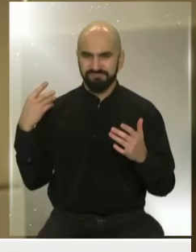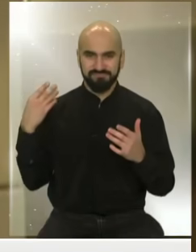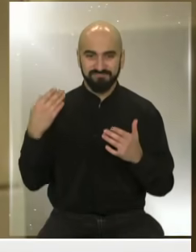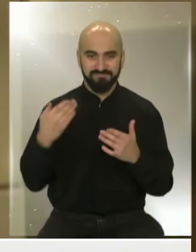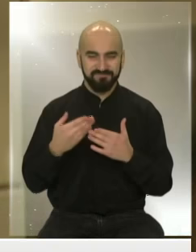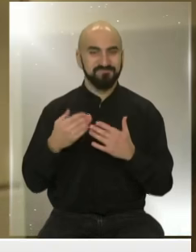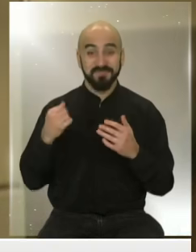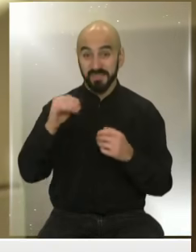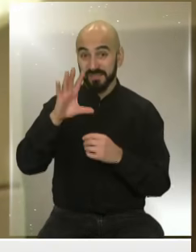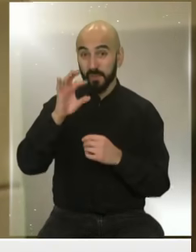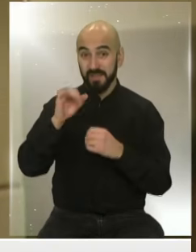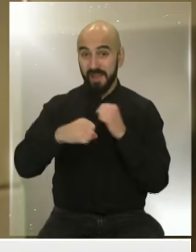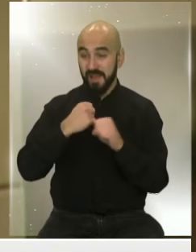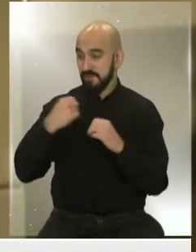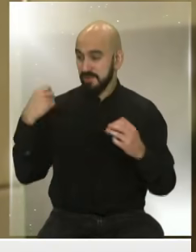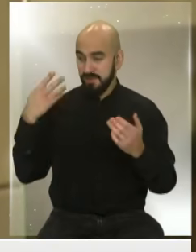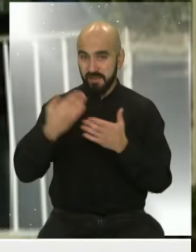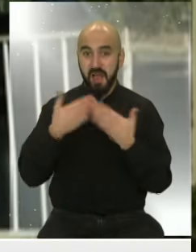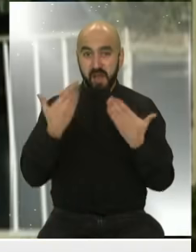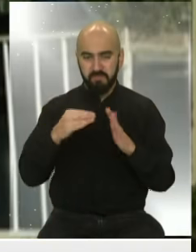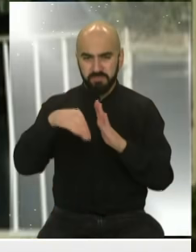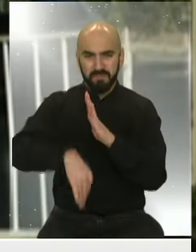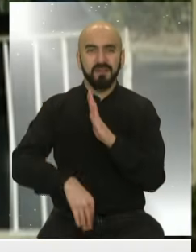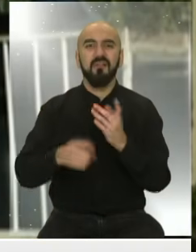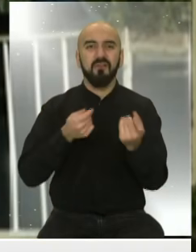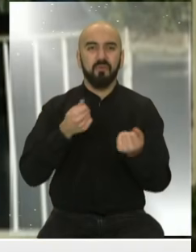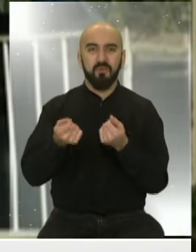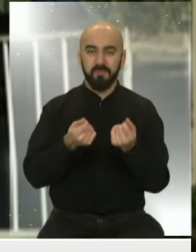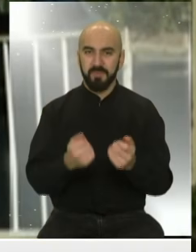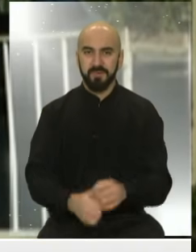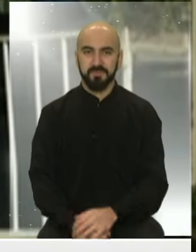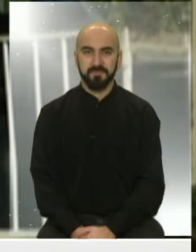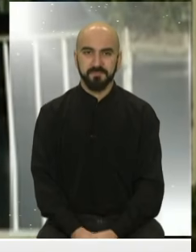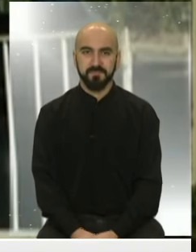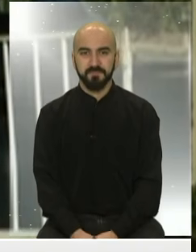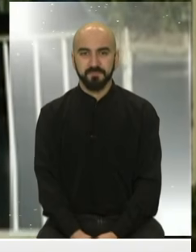ese es el diagnóstico o el pronóstico que da el Fondo Monetario Internacional.